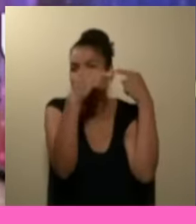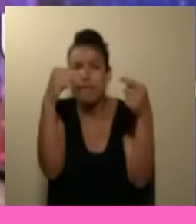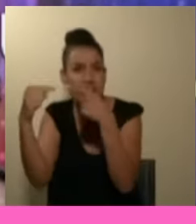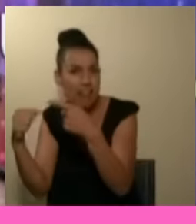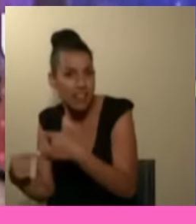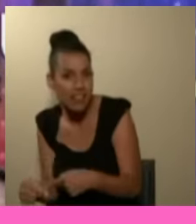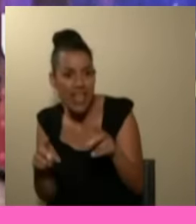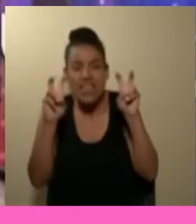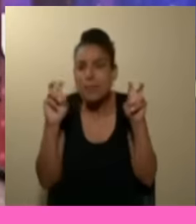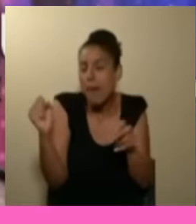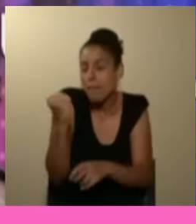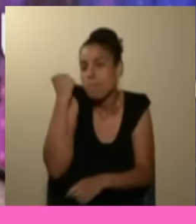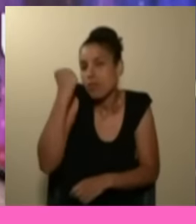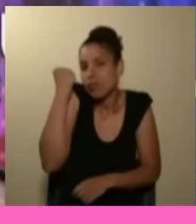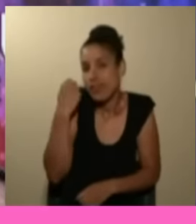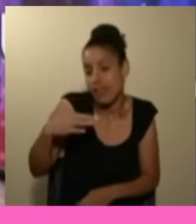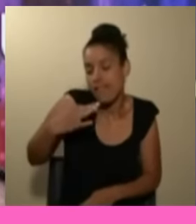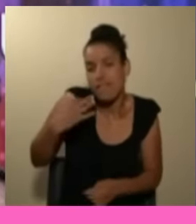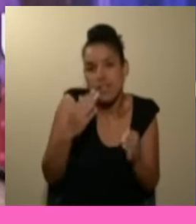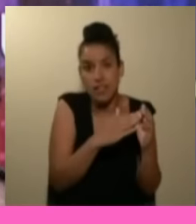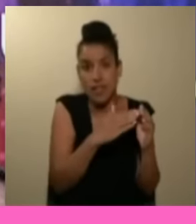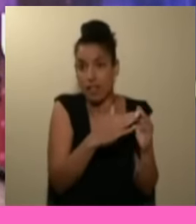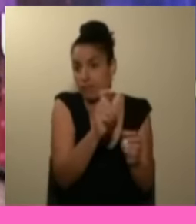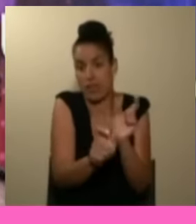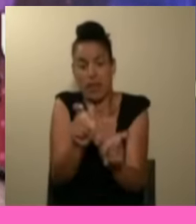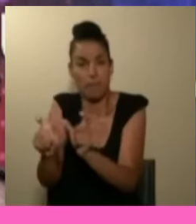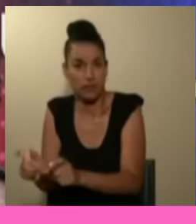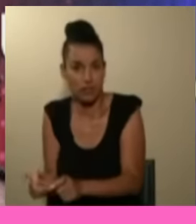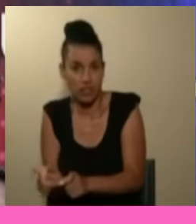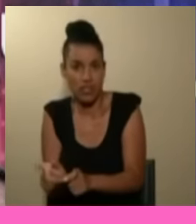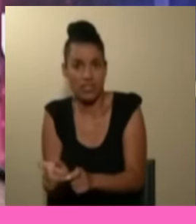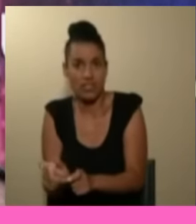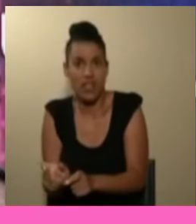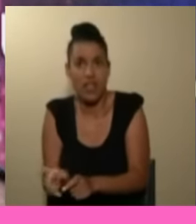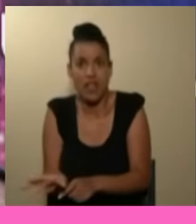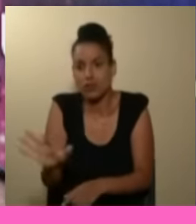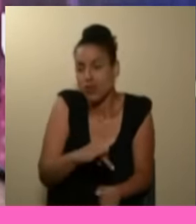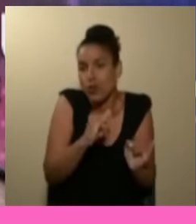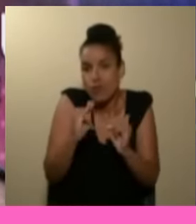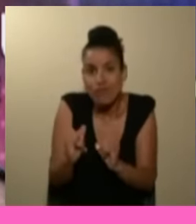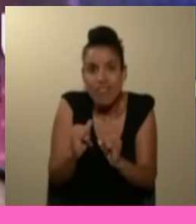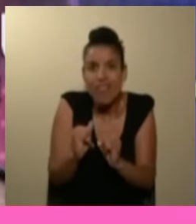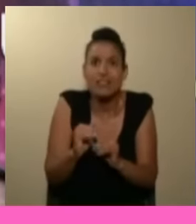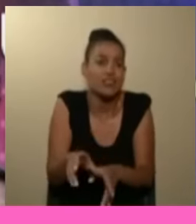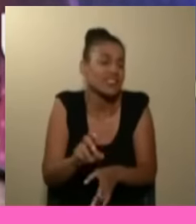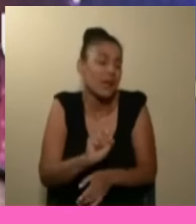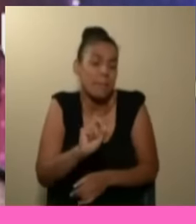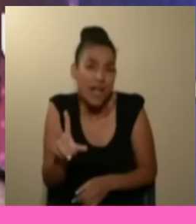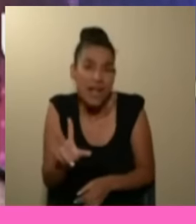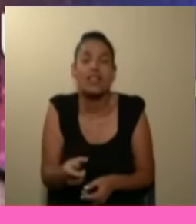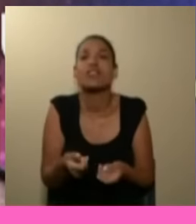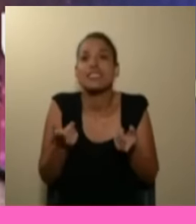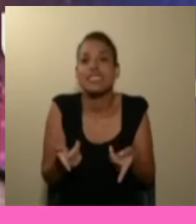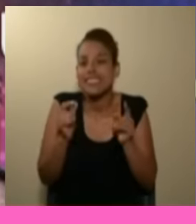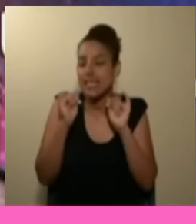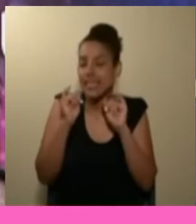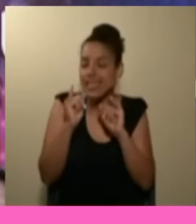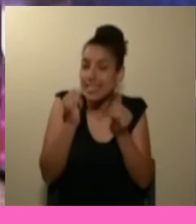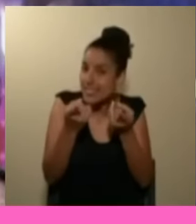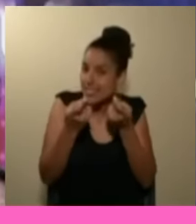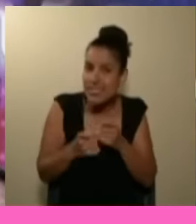la vida cotidiana de la gente. Genera un mal antecedente y por eso también es que tenemos que votar sí el